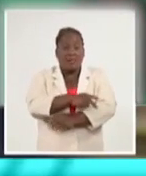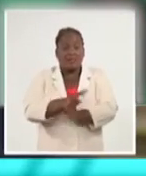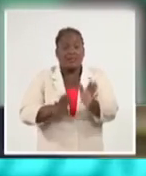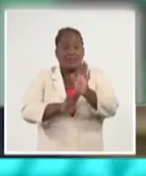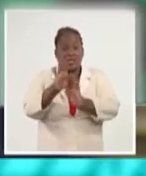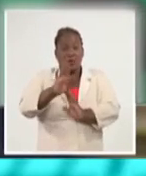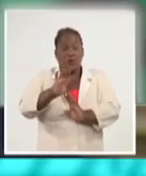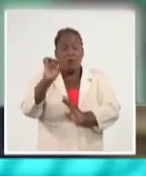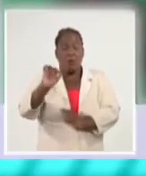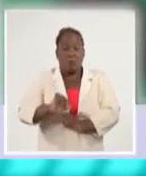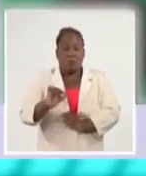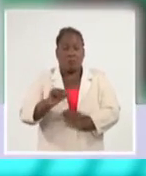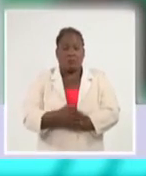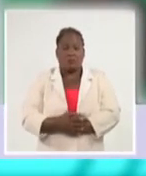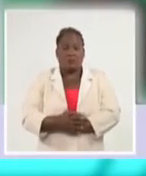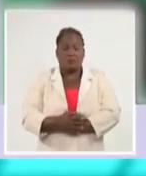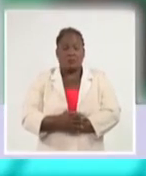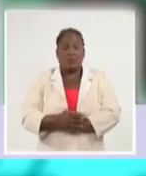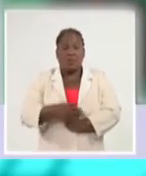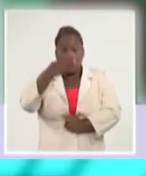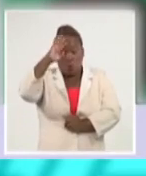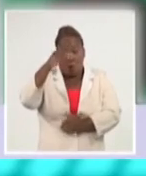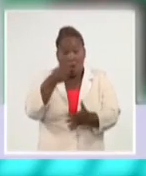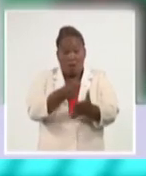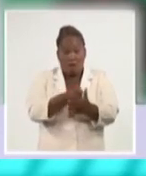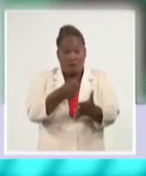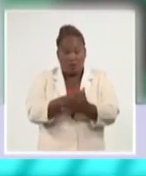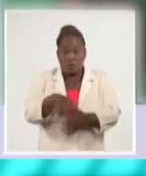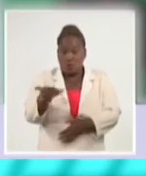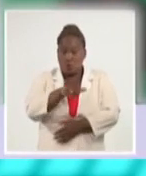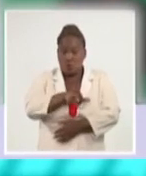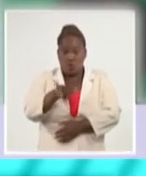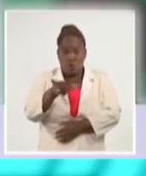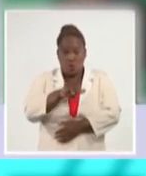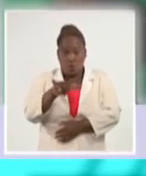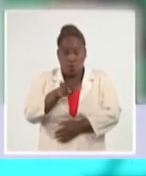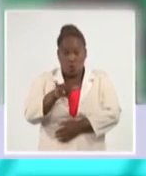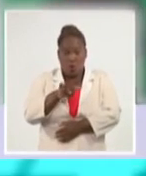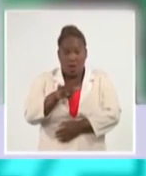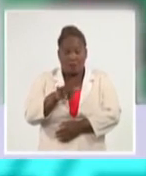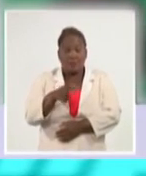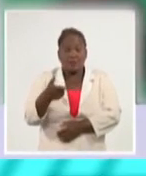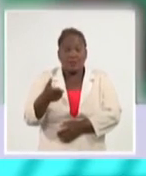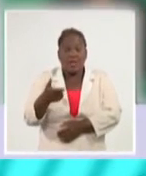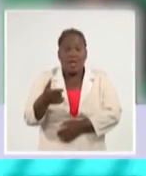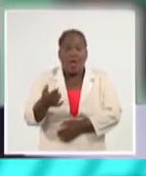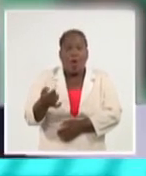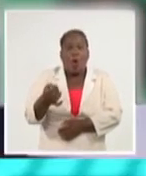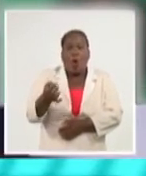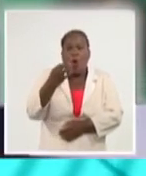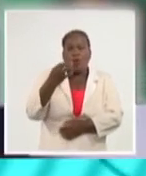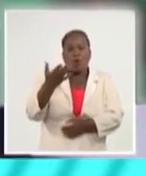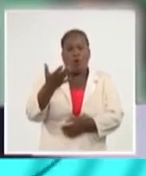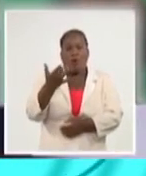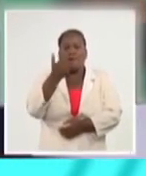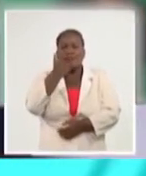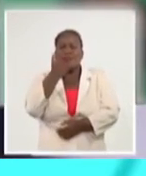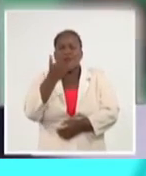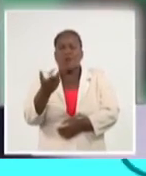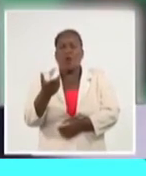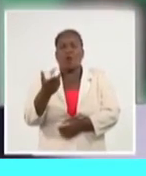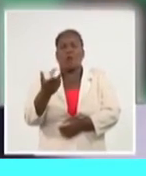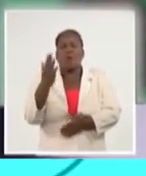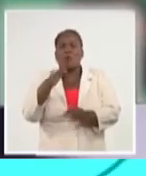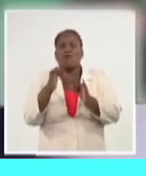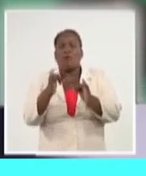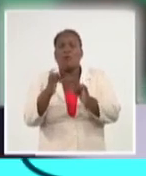desarrollo. Estamos enfrentando paralelamente una agresiva campaña de odio, desinformación, manipulación